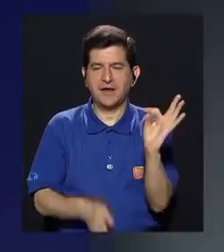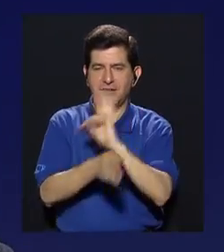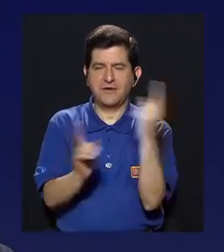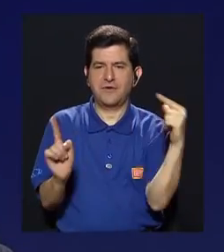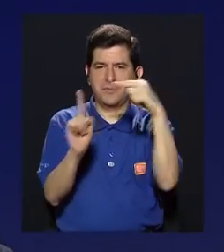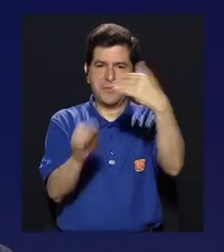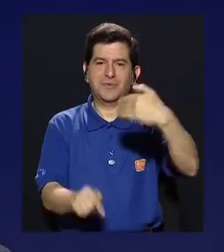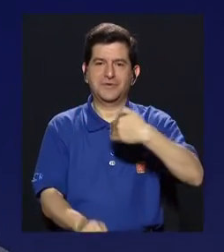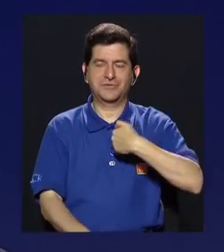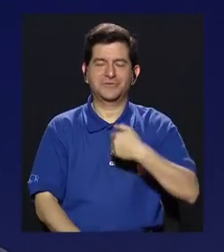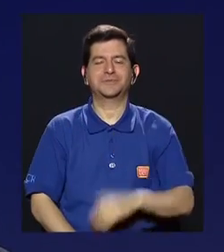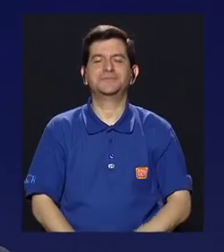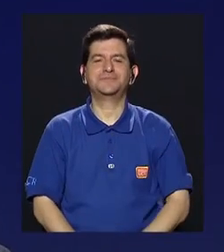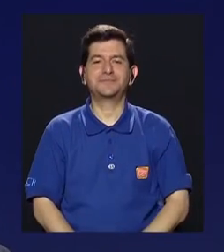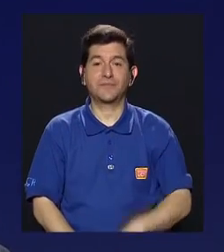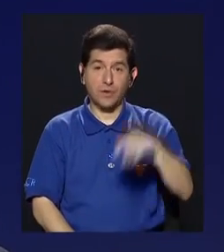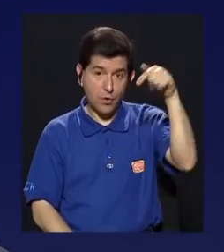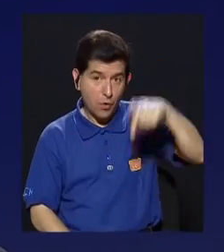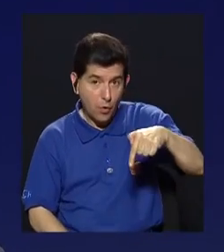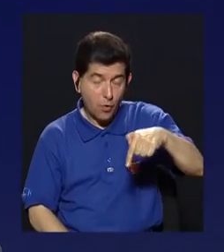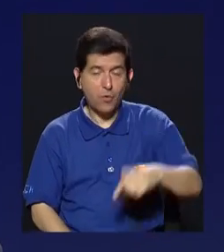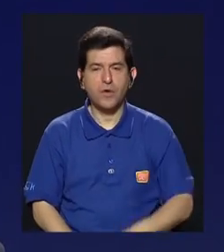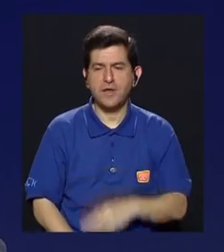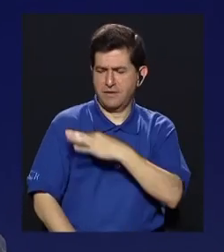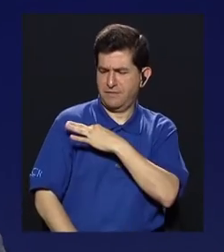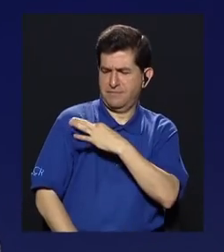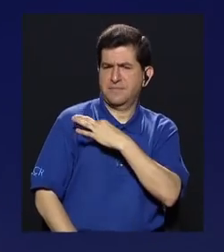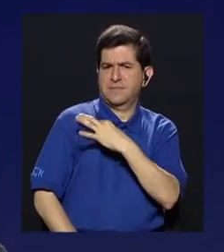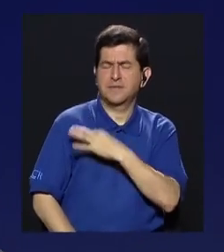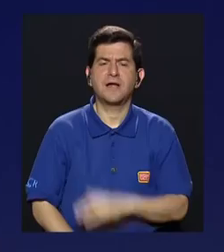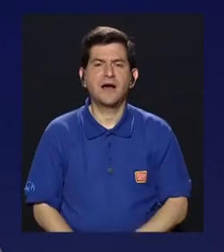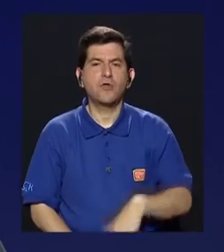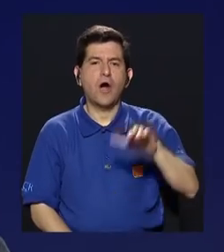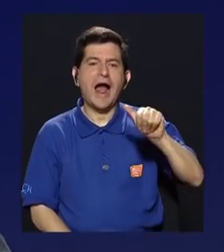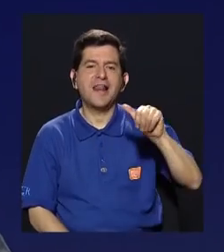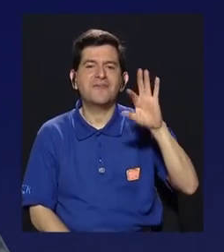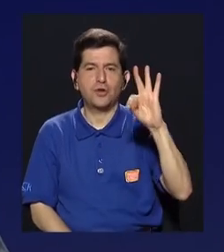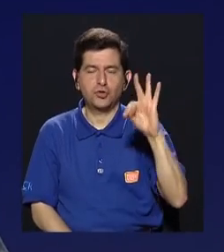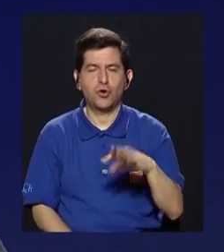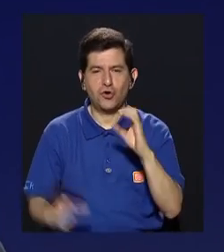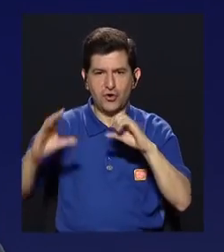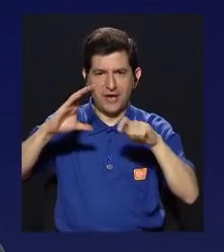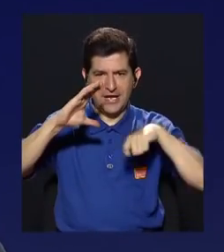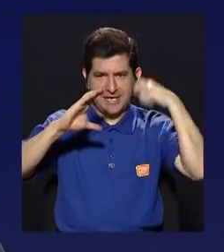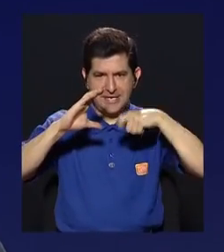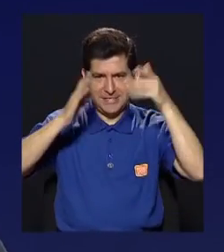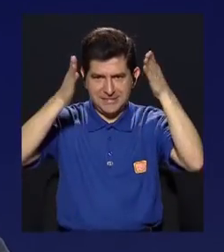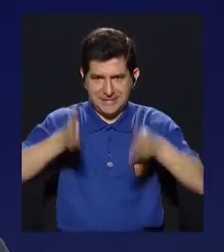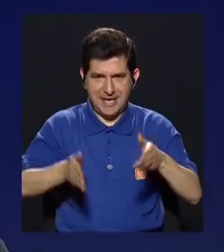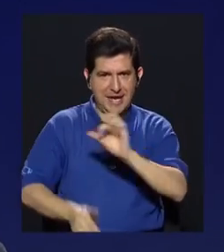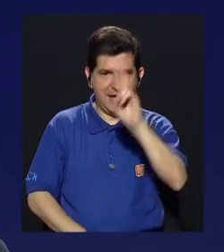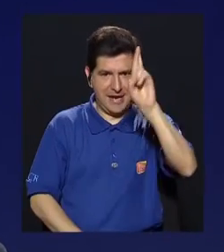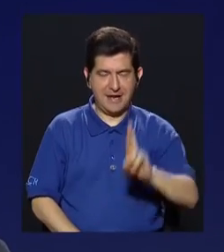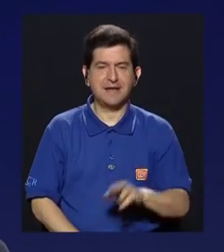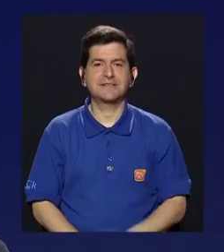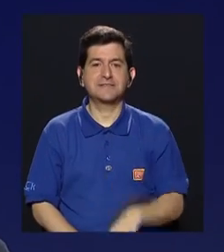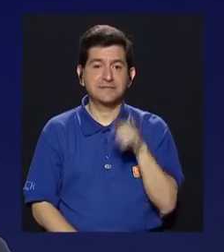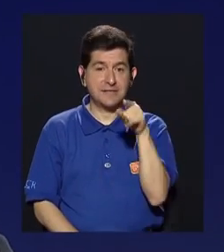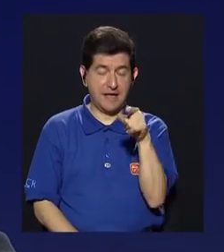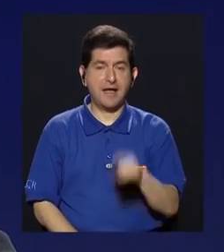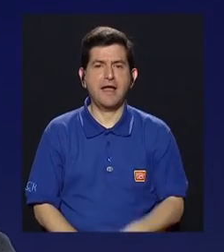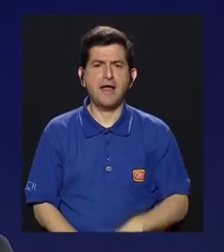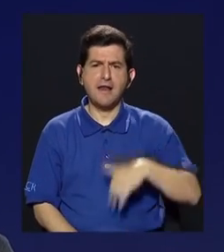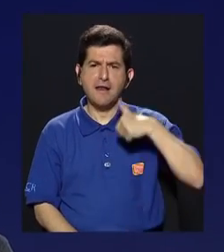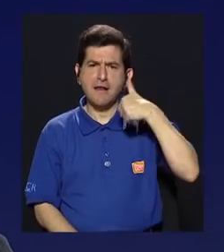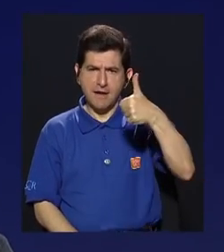hola que tal un gusto saludarles en este programa especial del canal ustedes en donde hacemos televisión con sentido